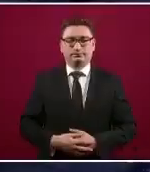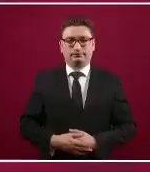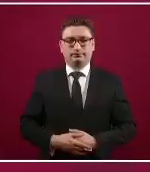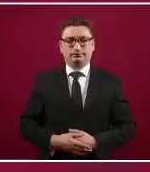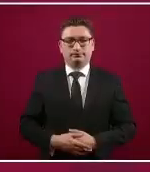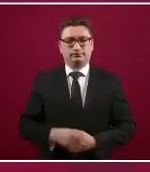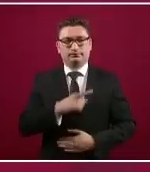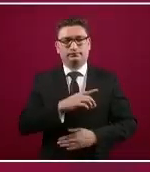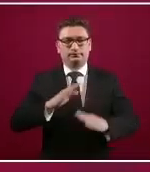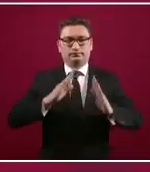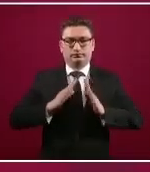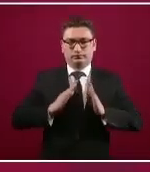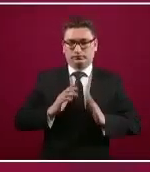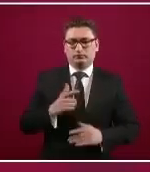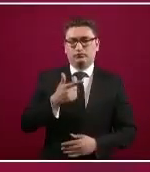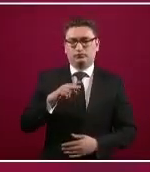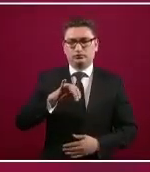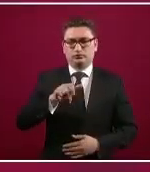militar Guajardo.